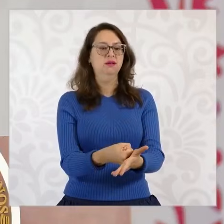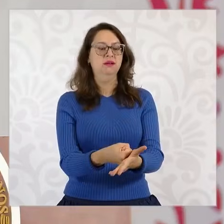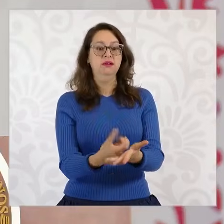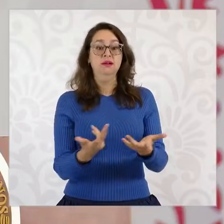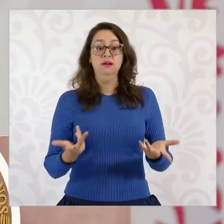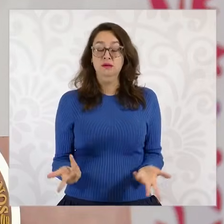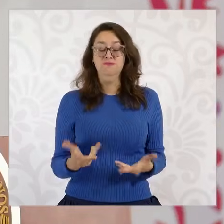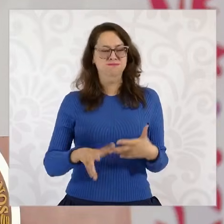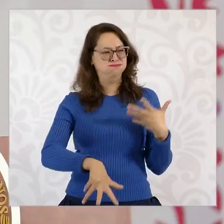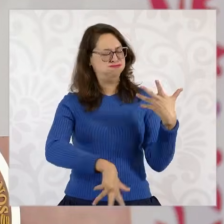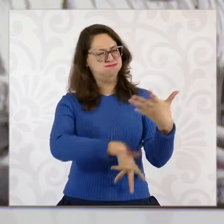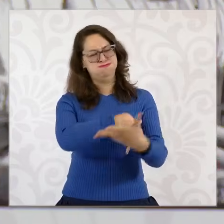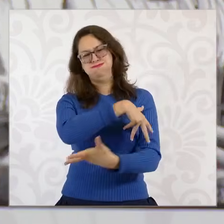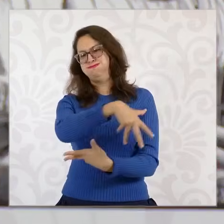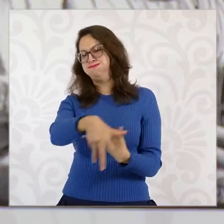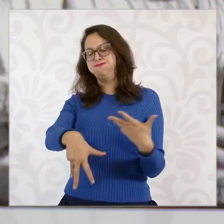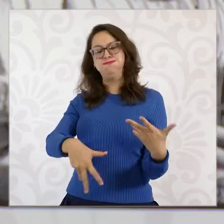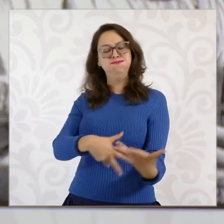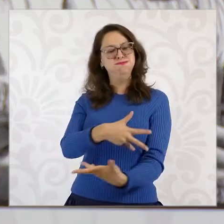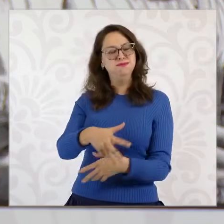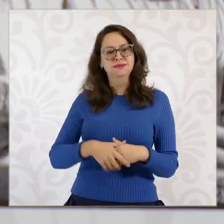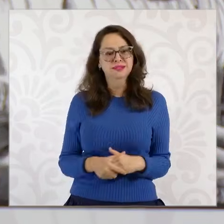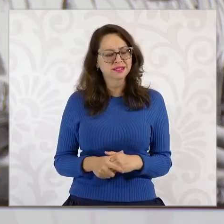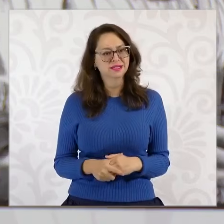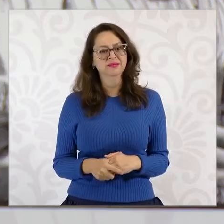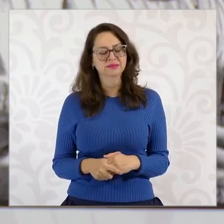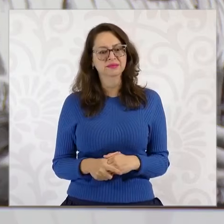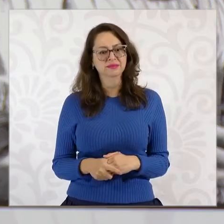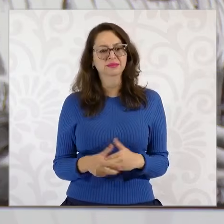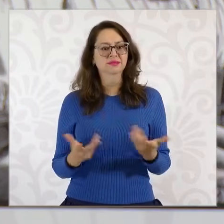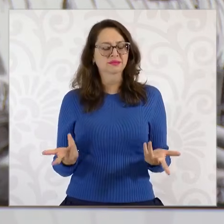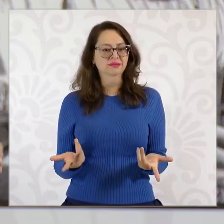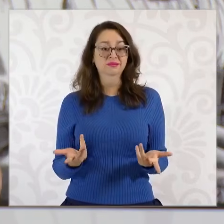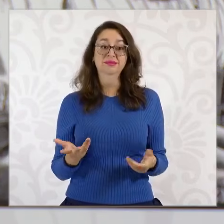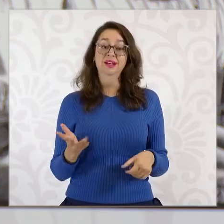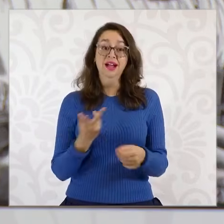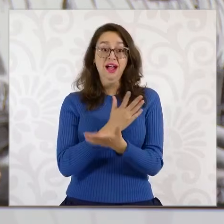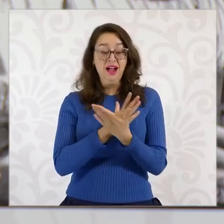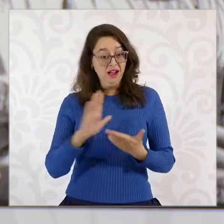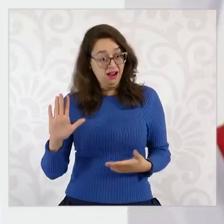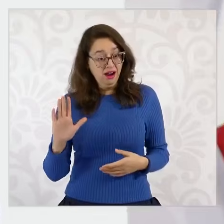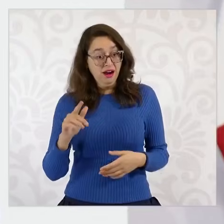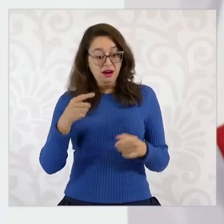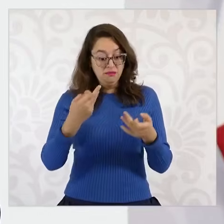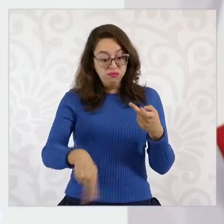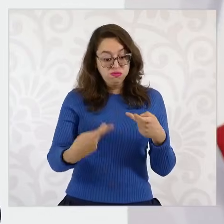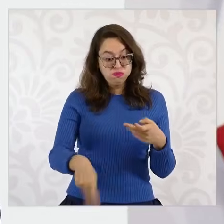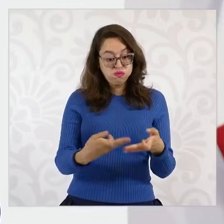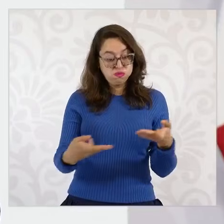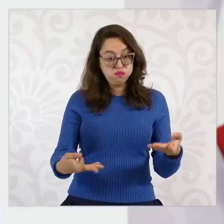y fue muy violento. Y además, pues saquearon a nuestros